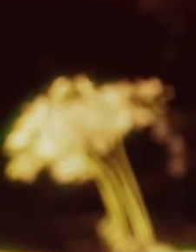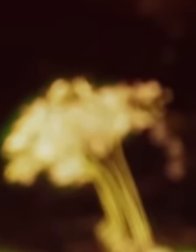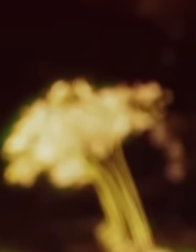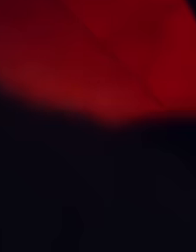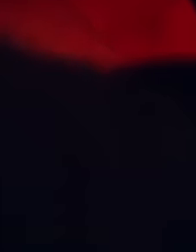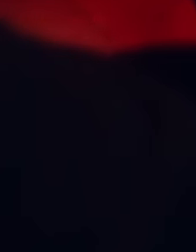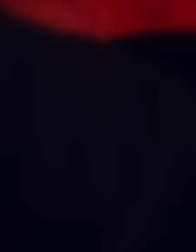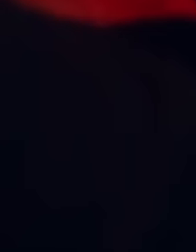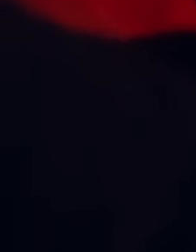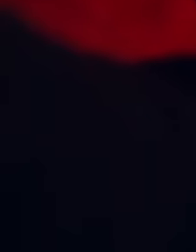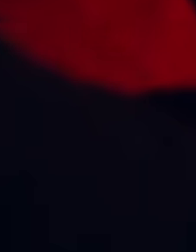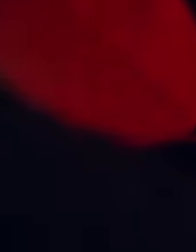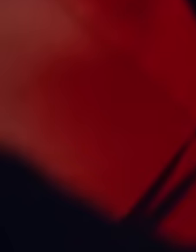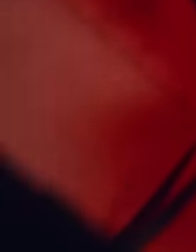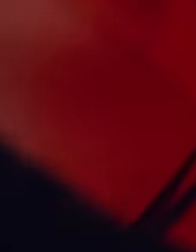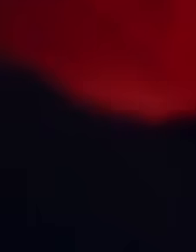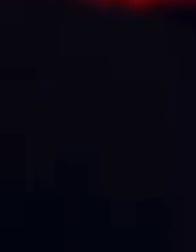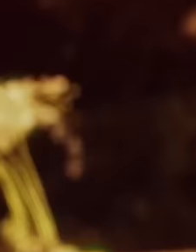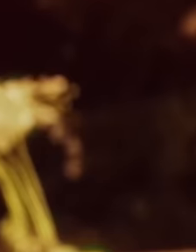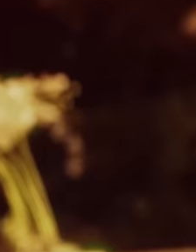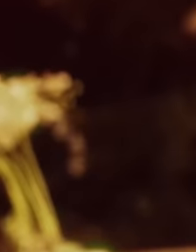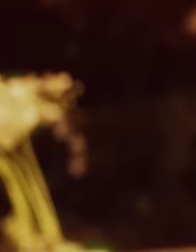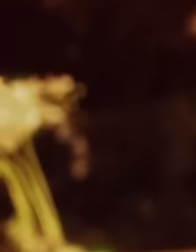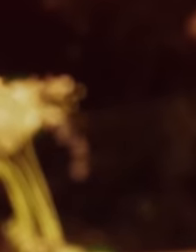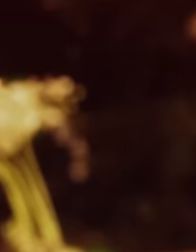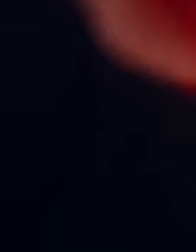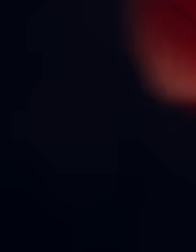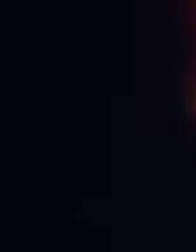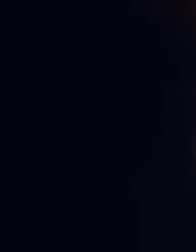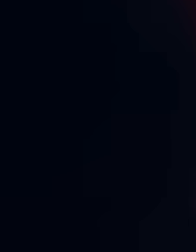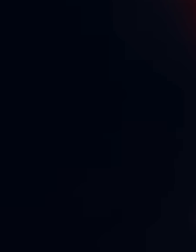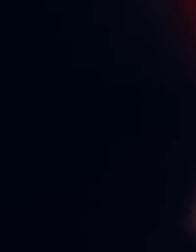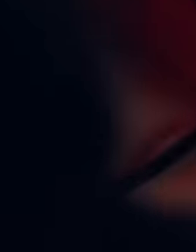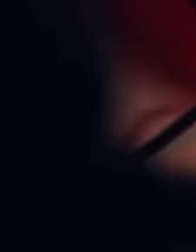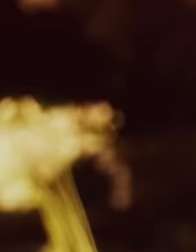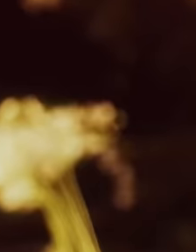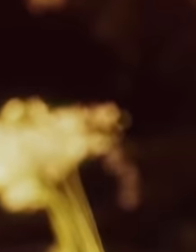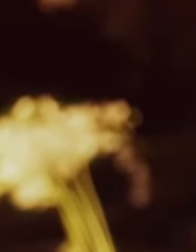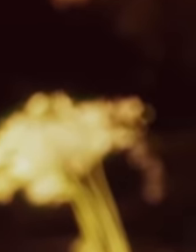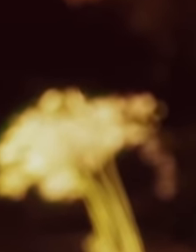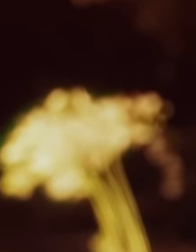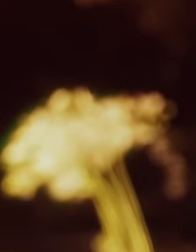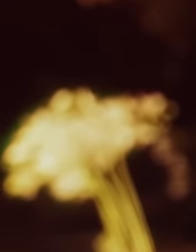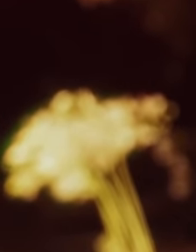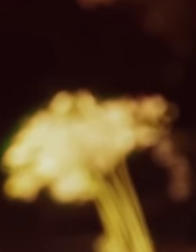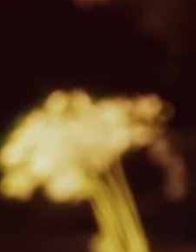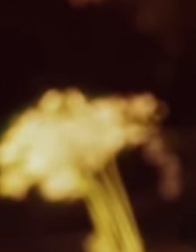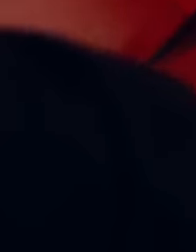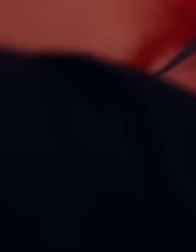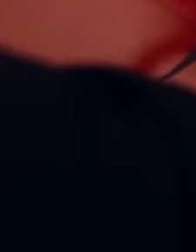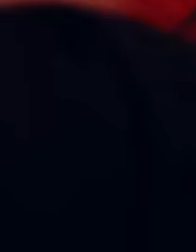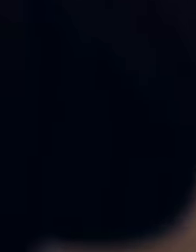Oh, qué bonito, esto no lo había visto. Increíble. No.